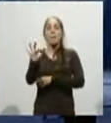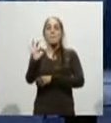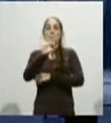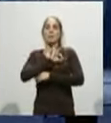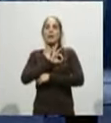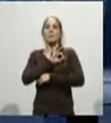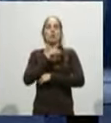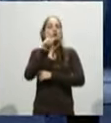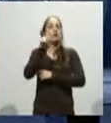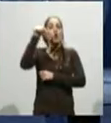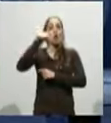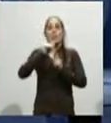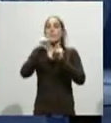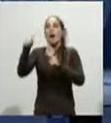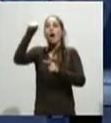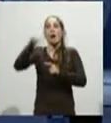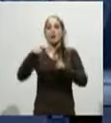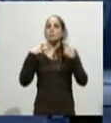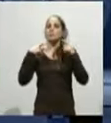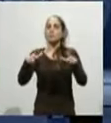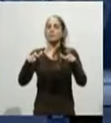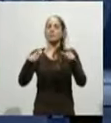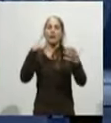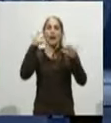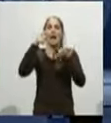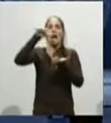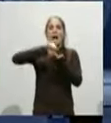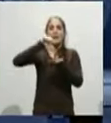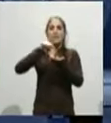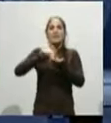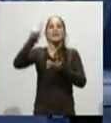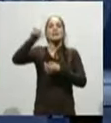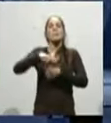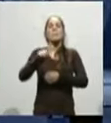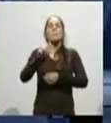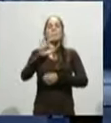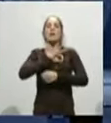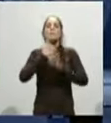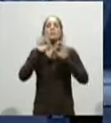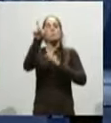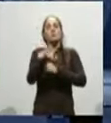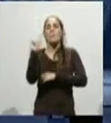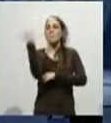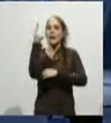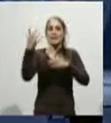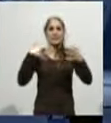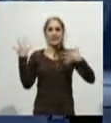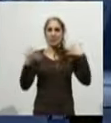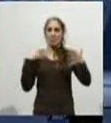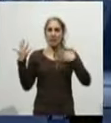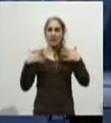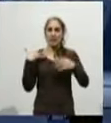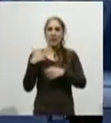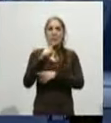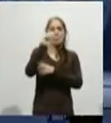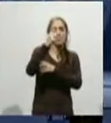drag, la de Arrecife, que es el premio al drag de la simpatía. Buscarán también un segundo finalista y un primer finalista.